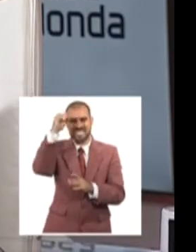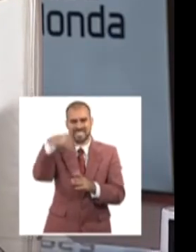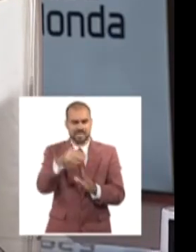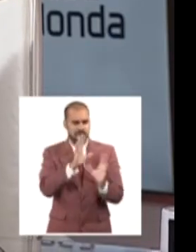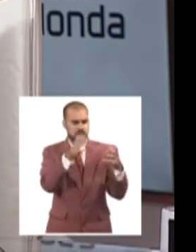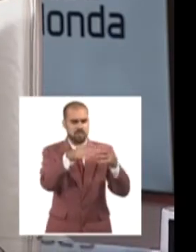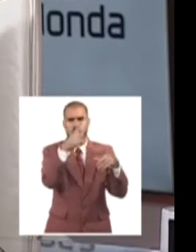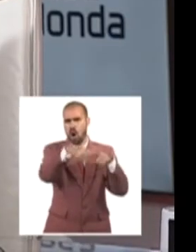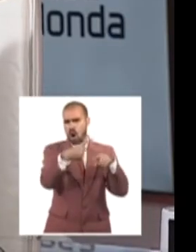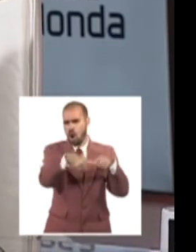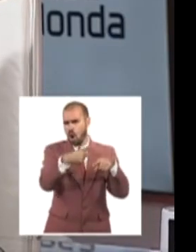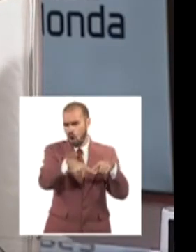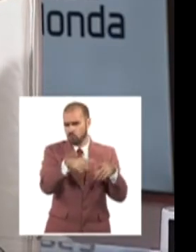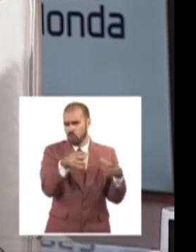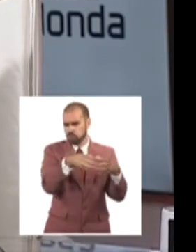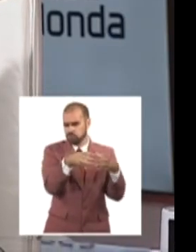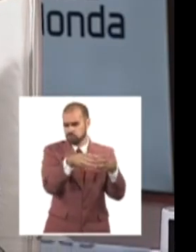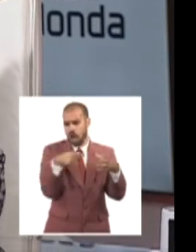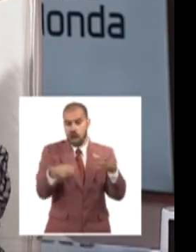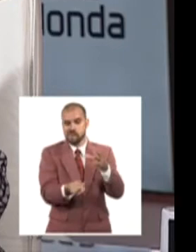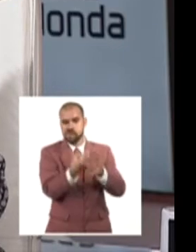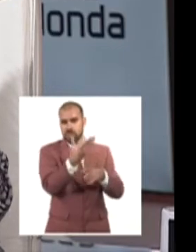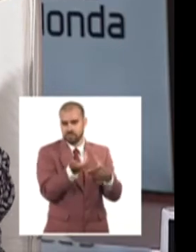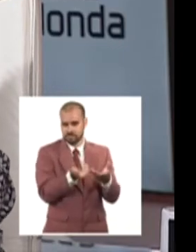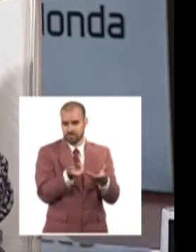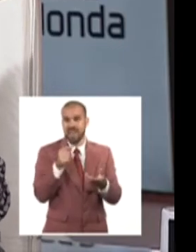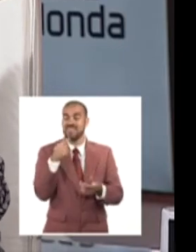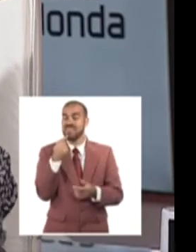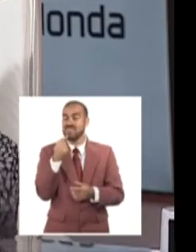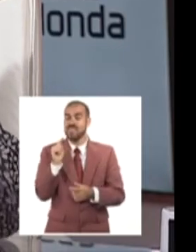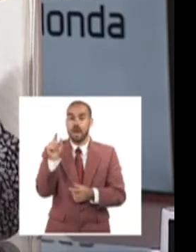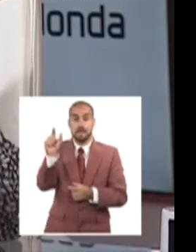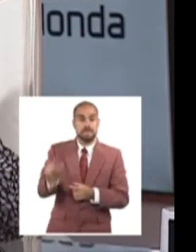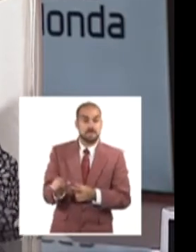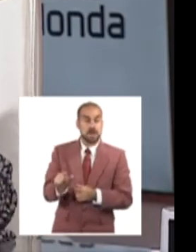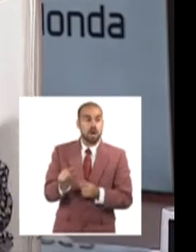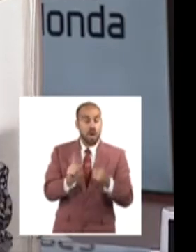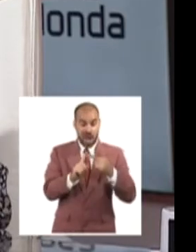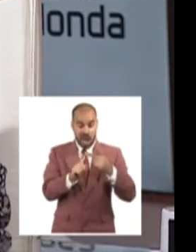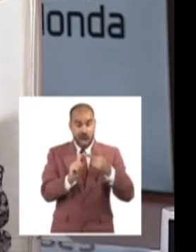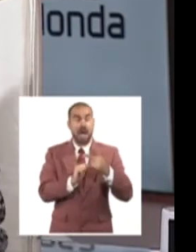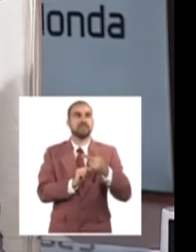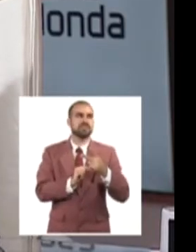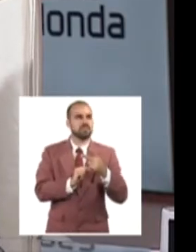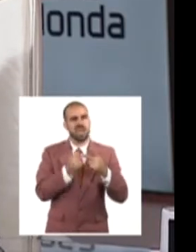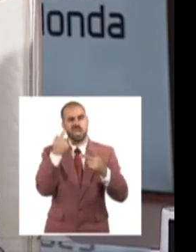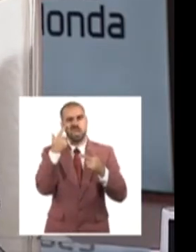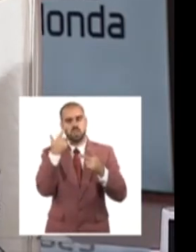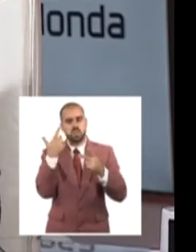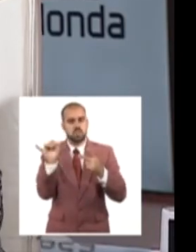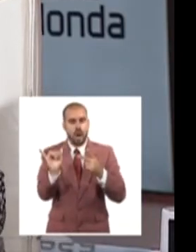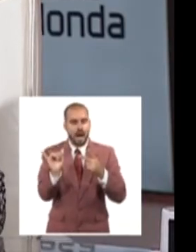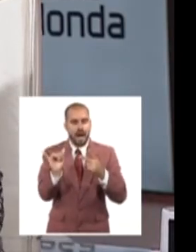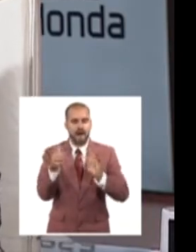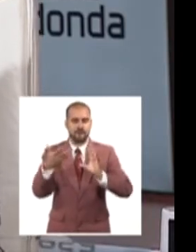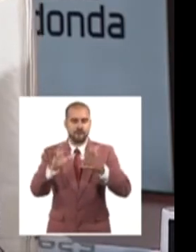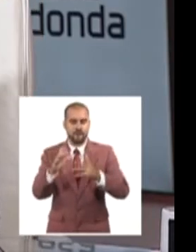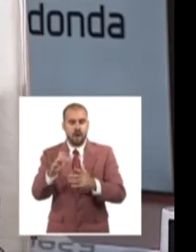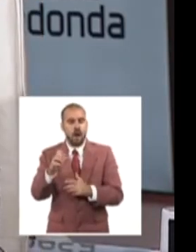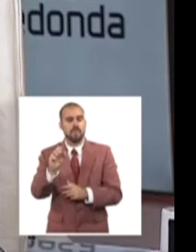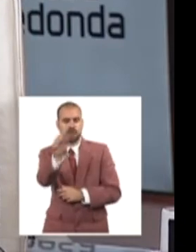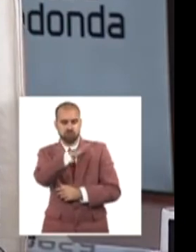cardoso aquí representa a ese sector más conservador de la sociedad brasileña